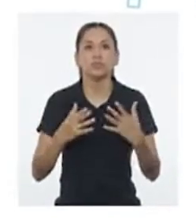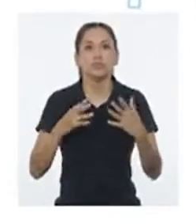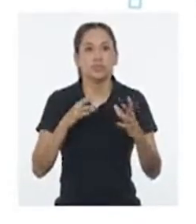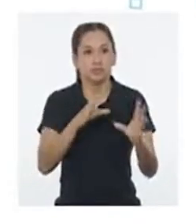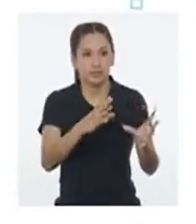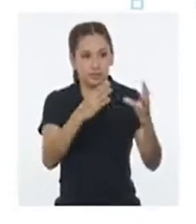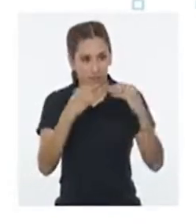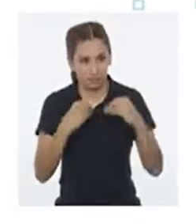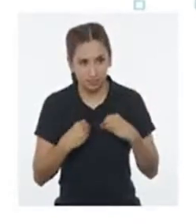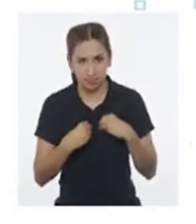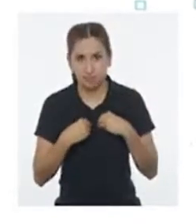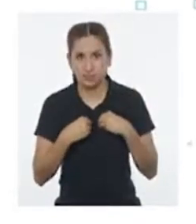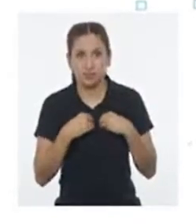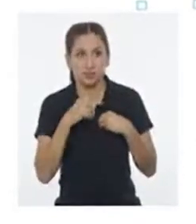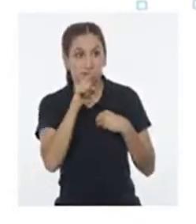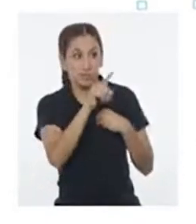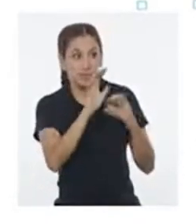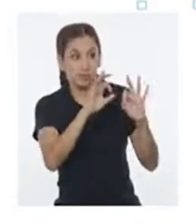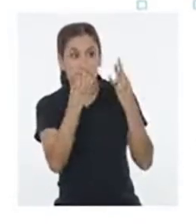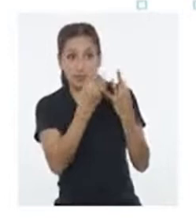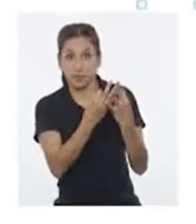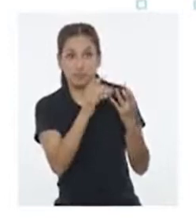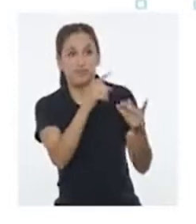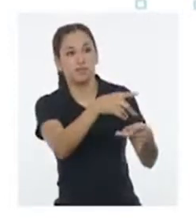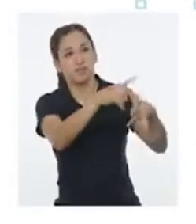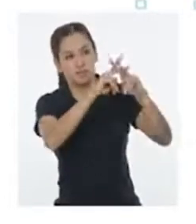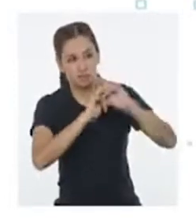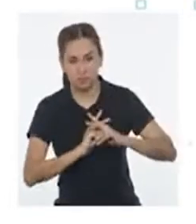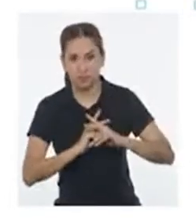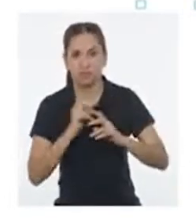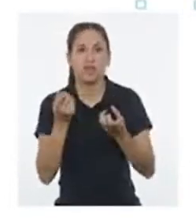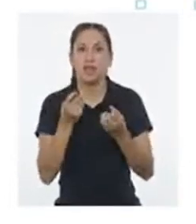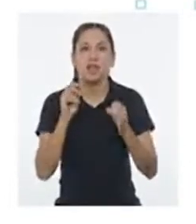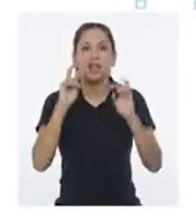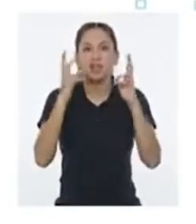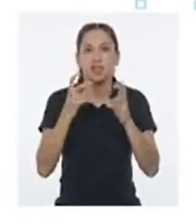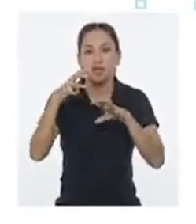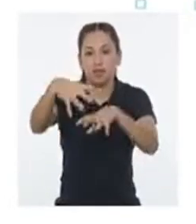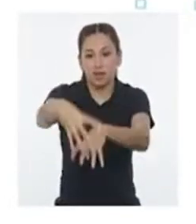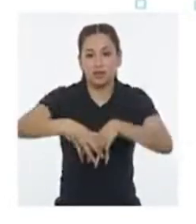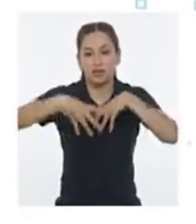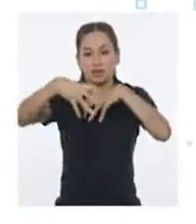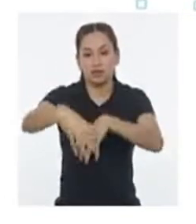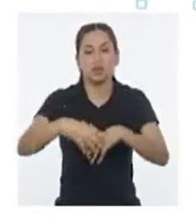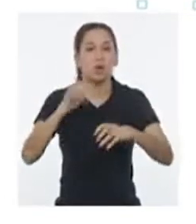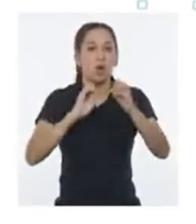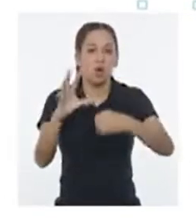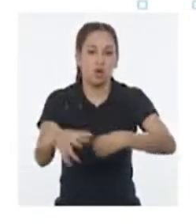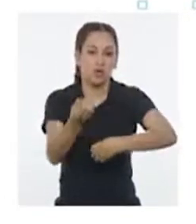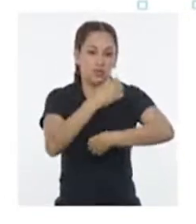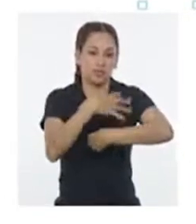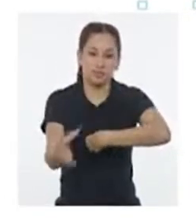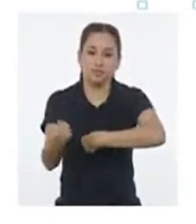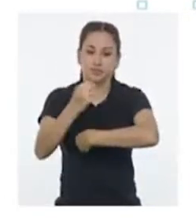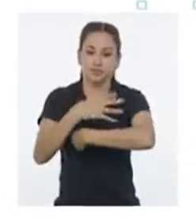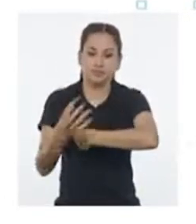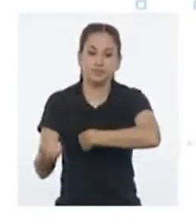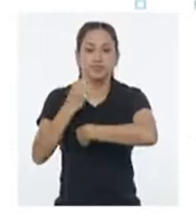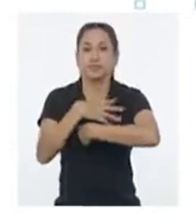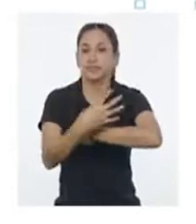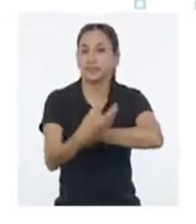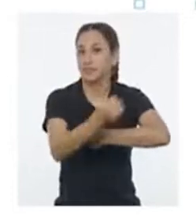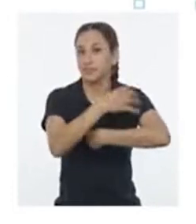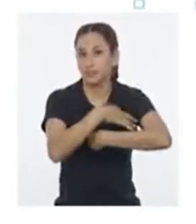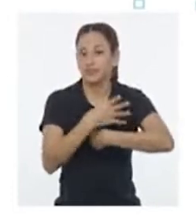podía disponer de los parientes en la época de siembra o de cosecha de la tierra, de la